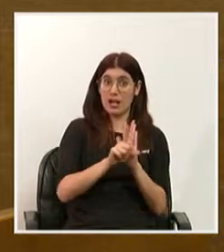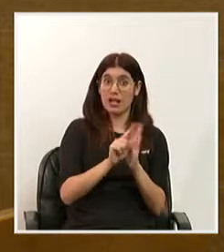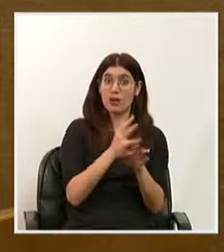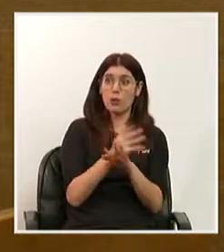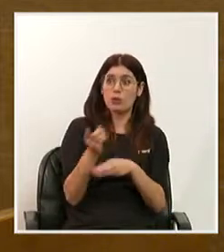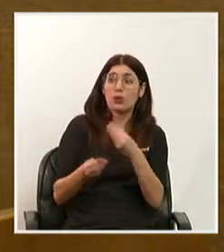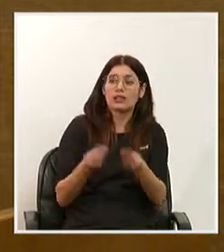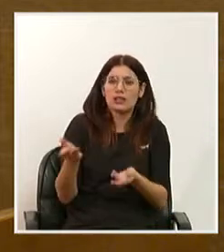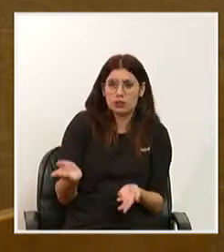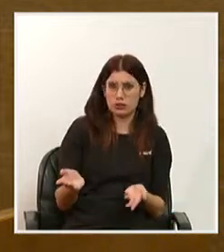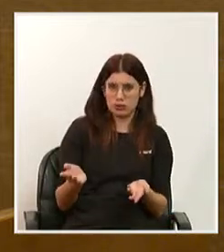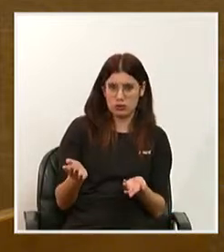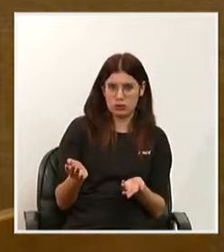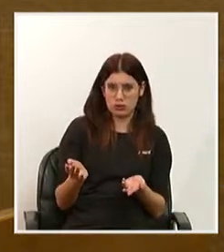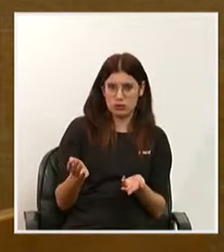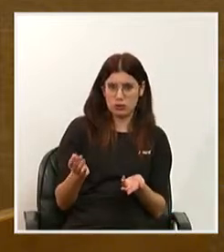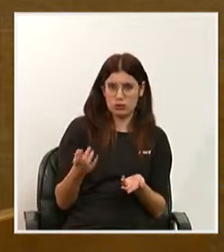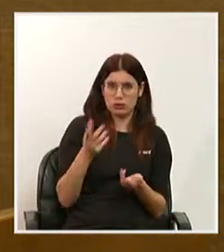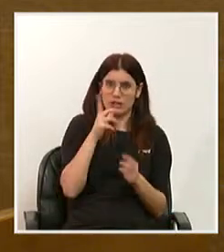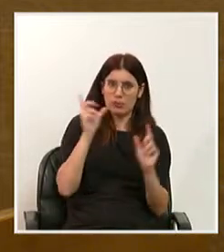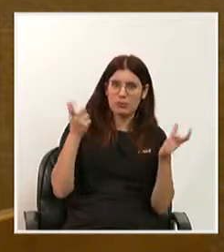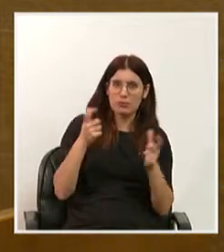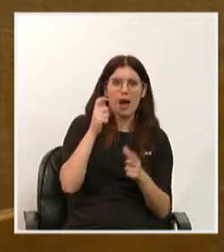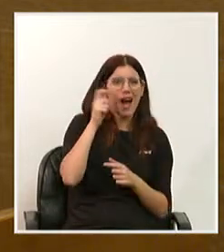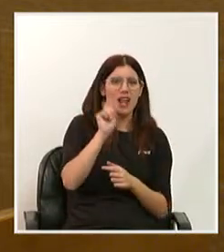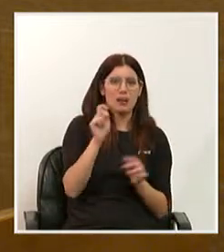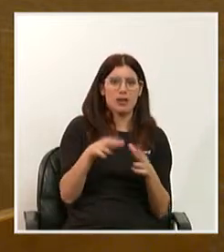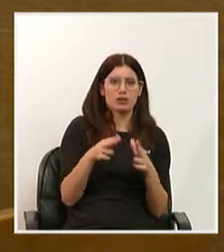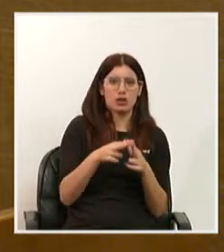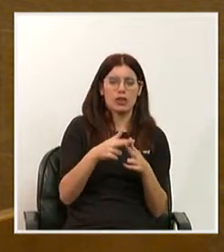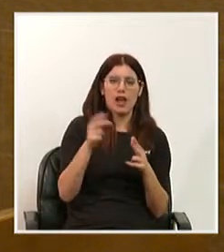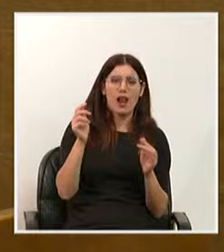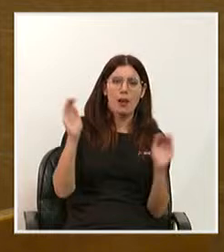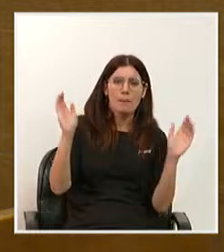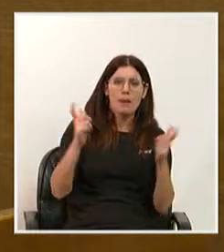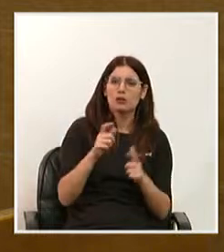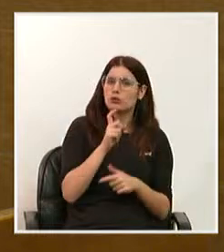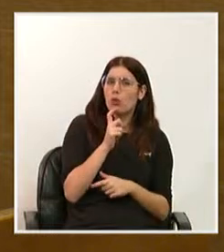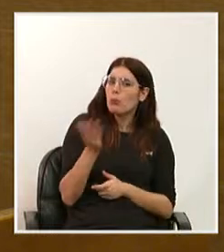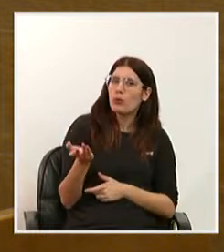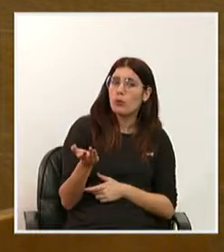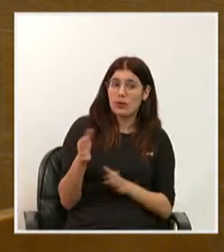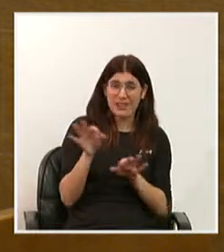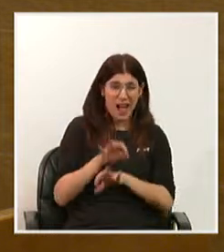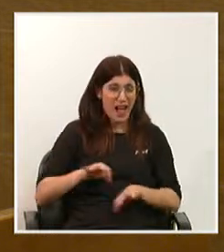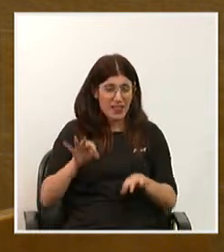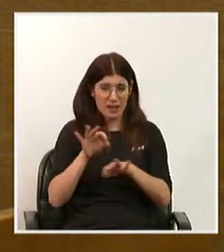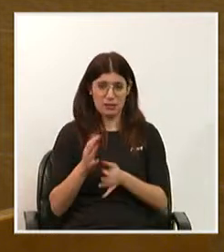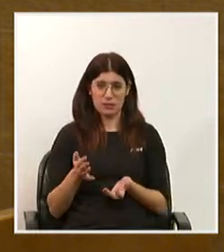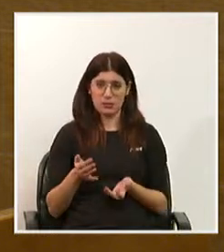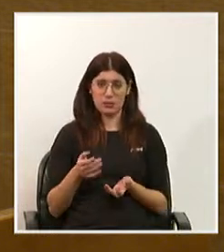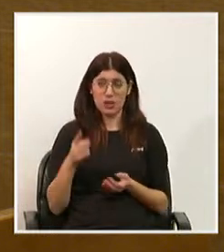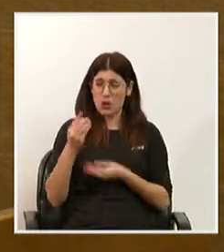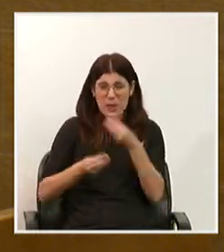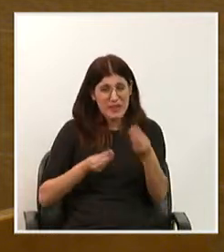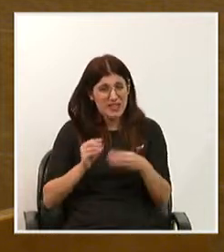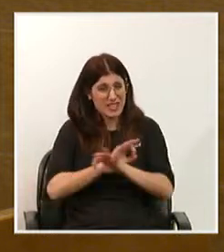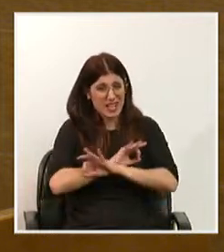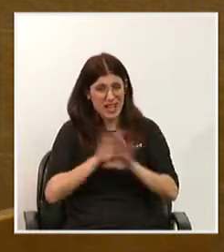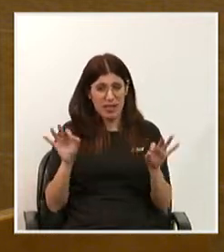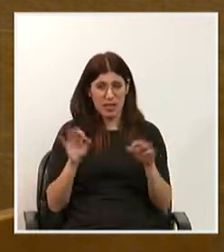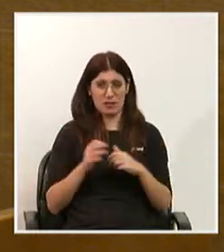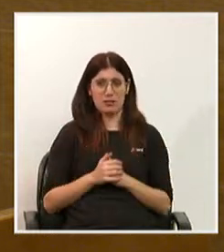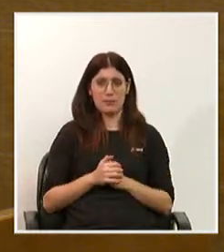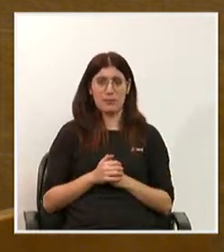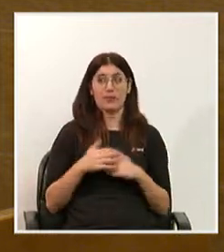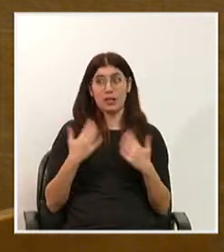hicieron cuánto disminuyó la alarma social sobre el drama de que un menor pueda apostar nada no hicieron nada